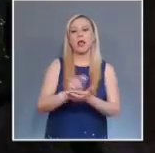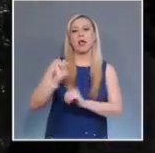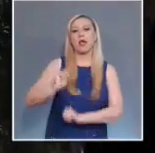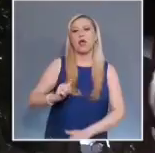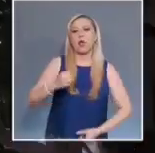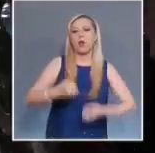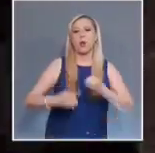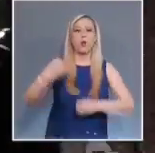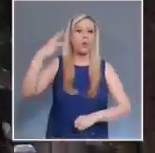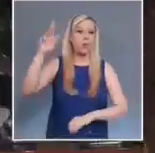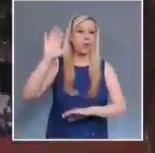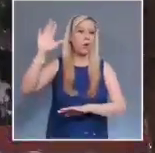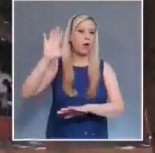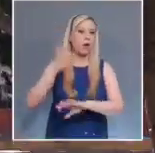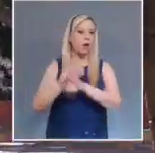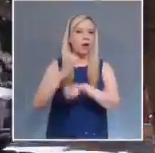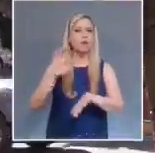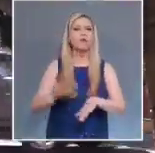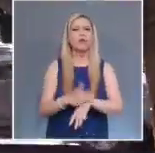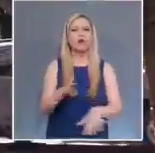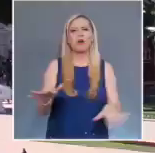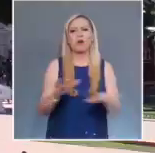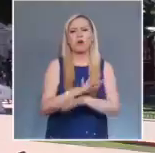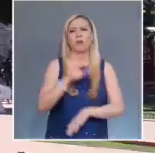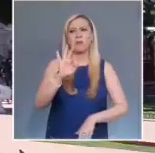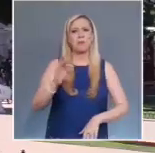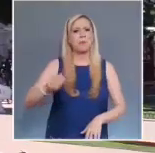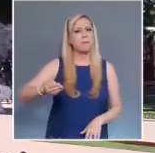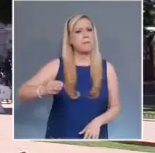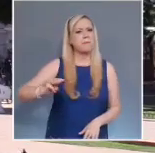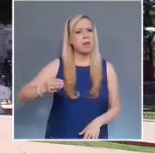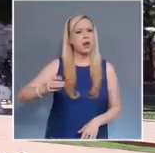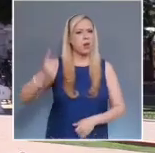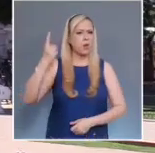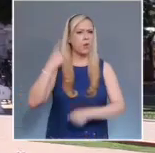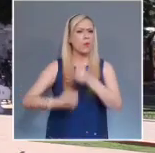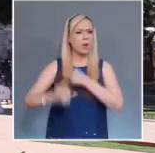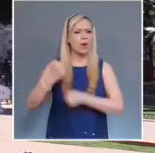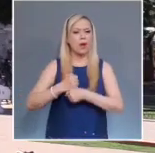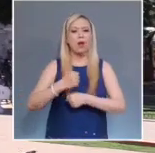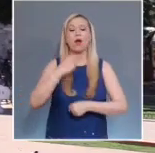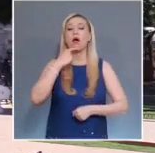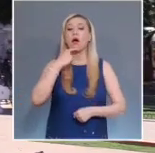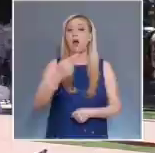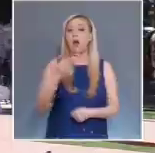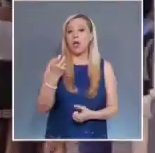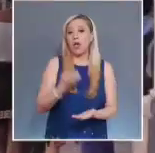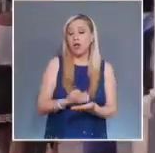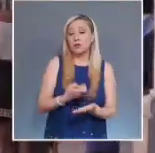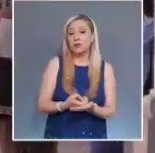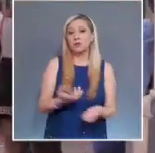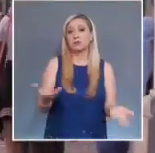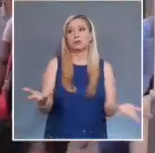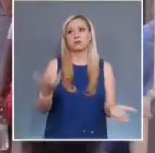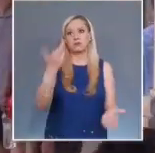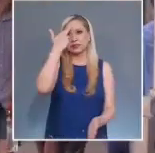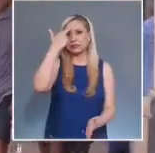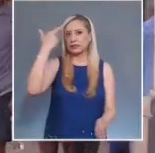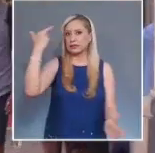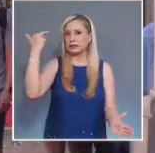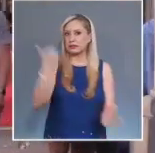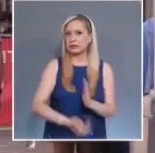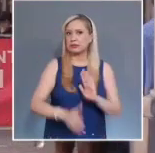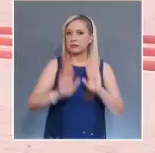una reforma de mayo del año pasado. De acuerdo con el Pleno, la disposición atentaba contra los principios de